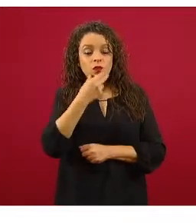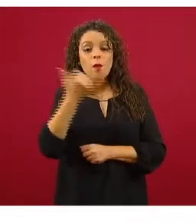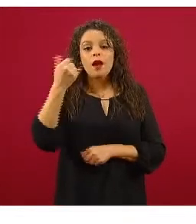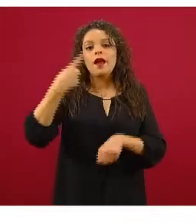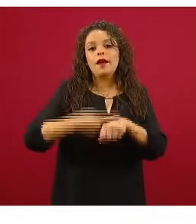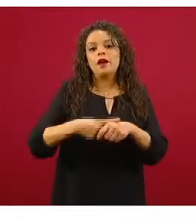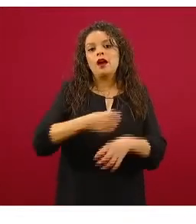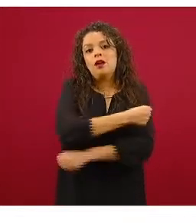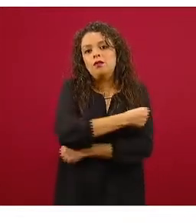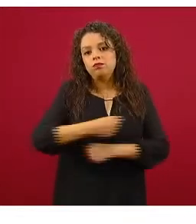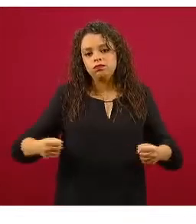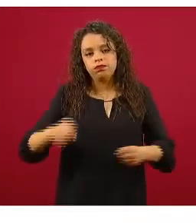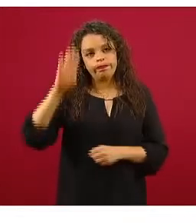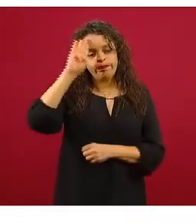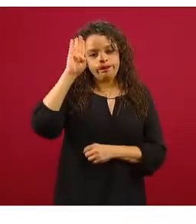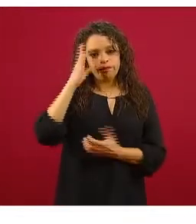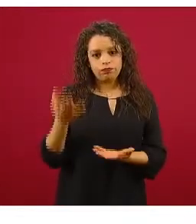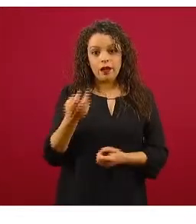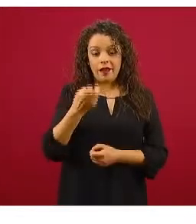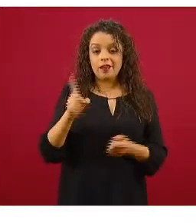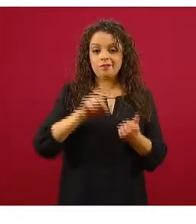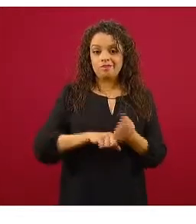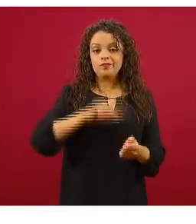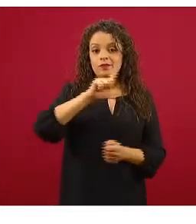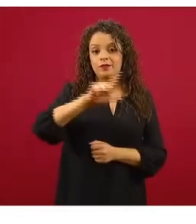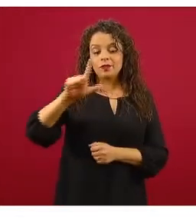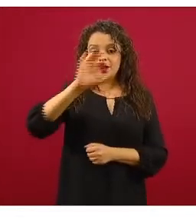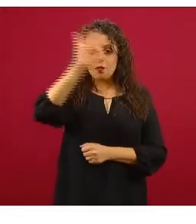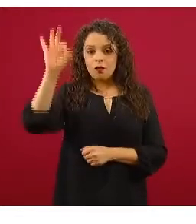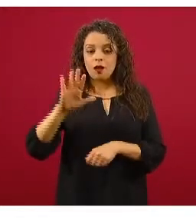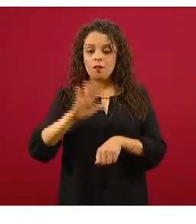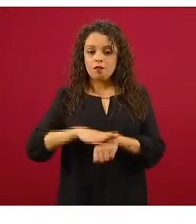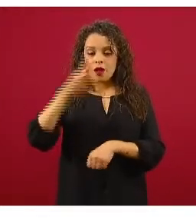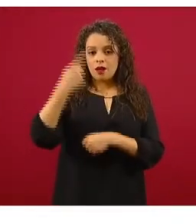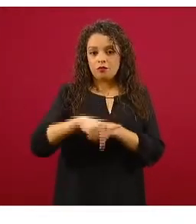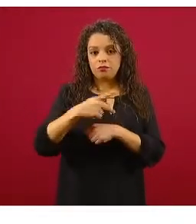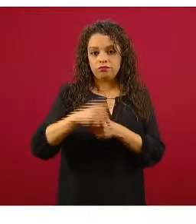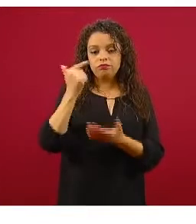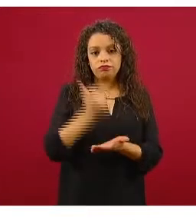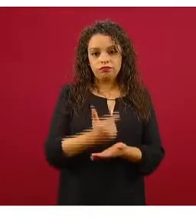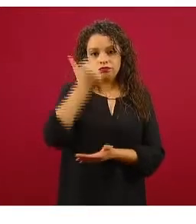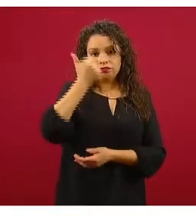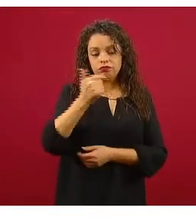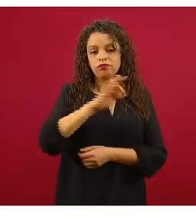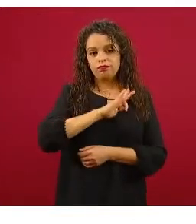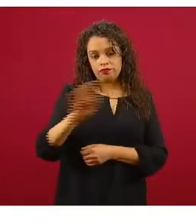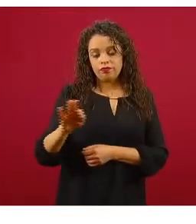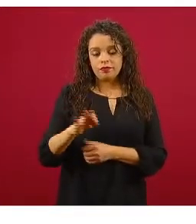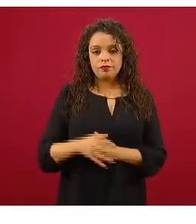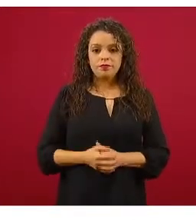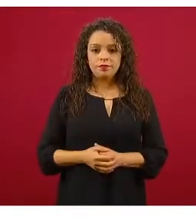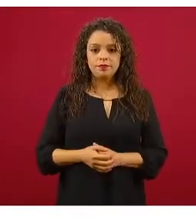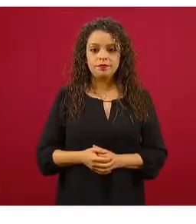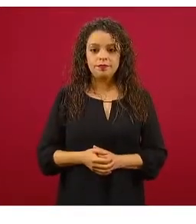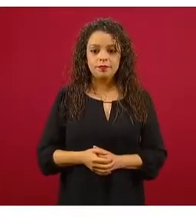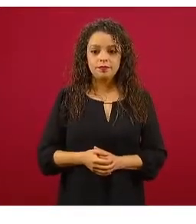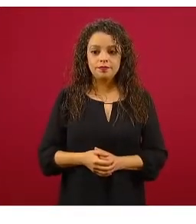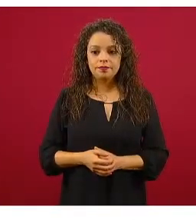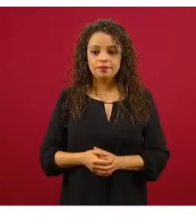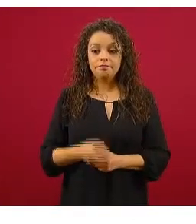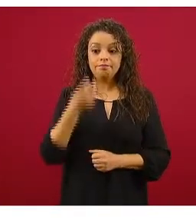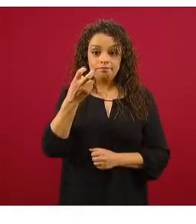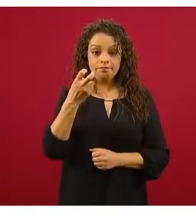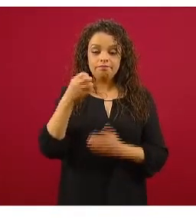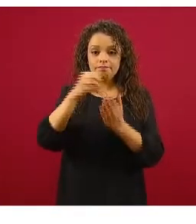y tiene un 77% de riesgo de desarrollar una enfermedad grave, y por eso lo